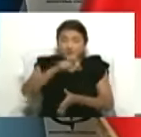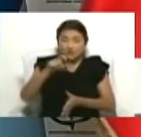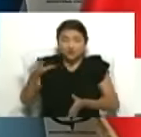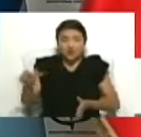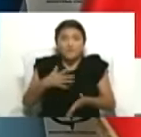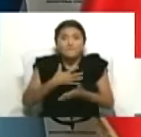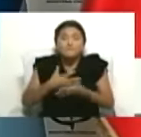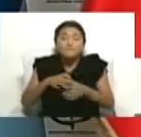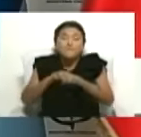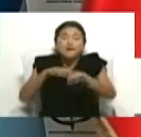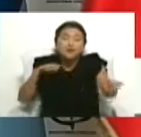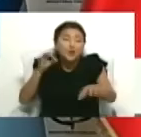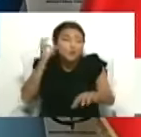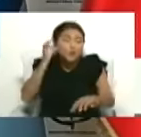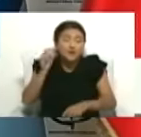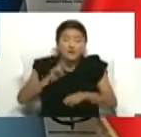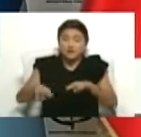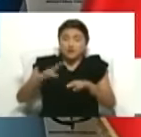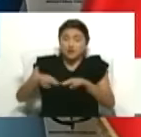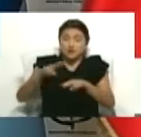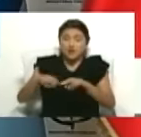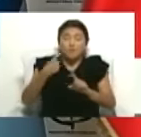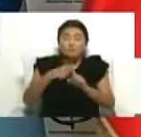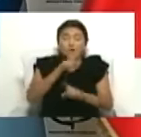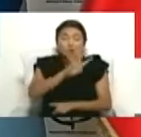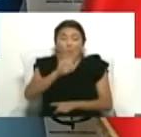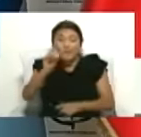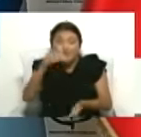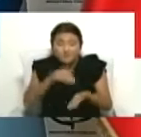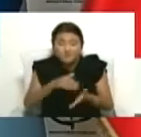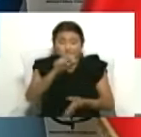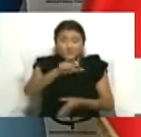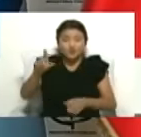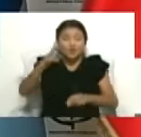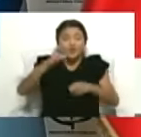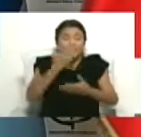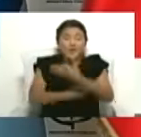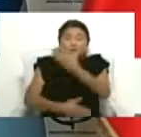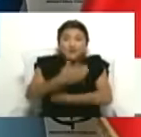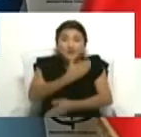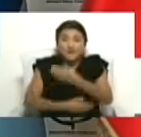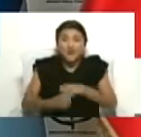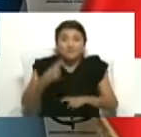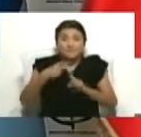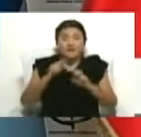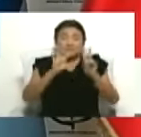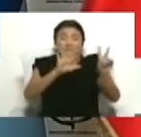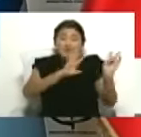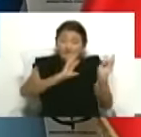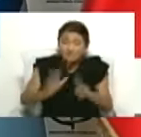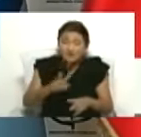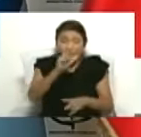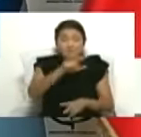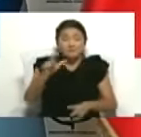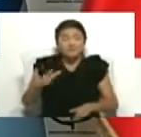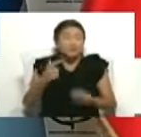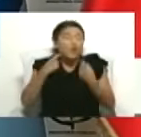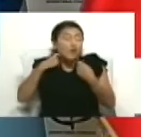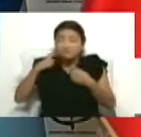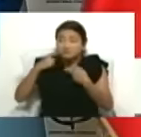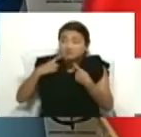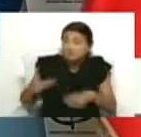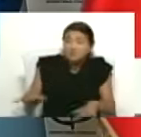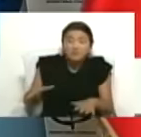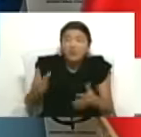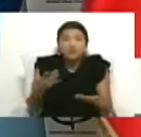gran mayoría mujeres y niños, y hay 40.000 heridos y hasta 7.000 personas desaparecidas entre los escombros